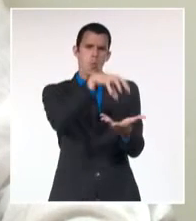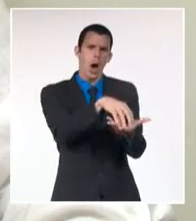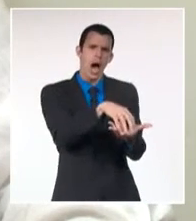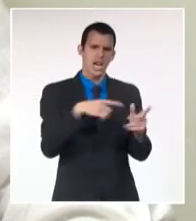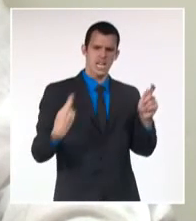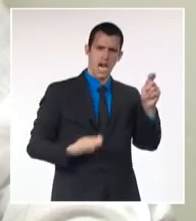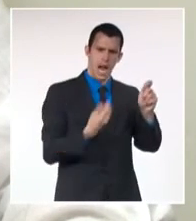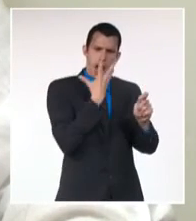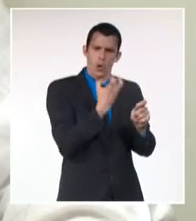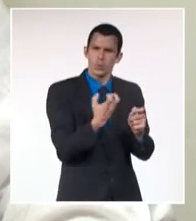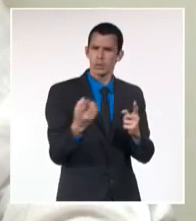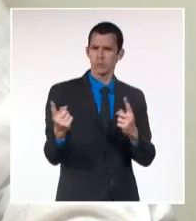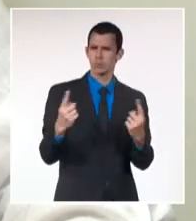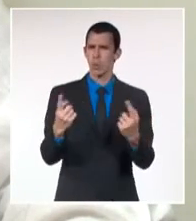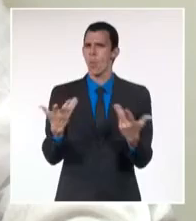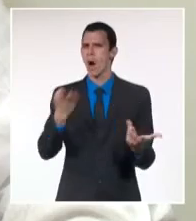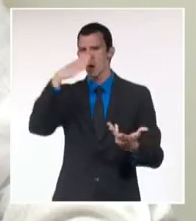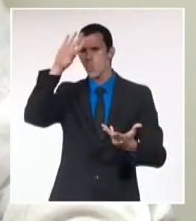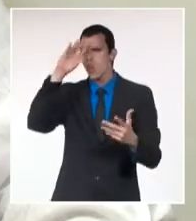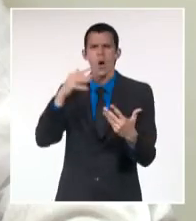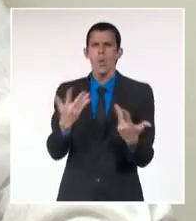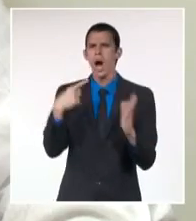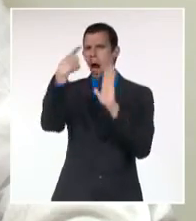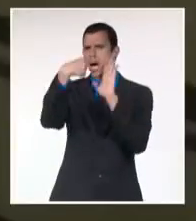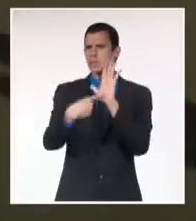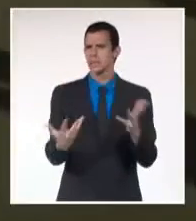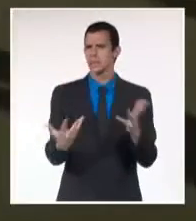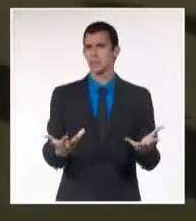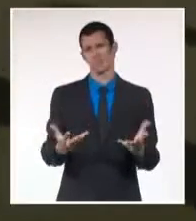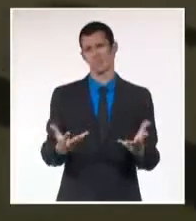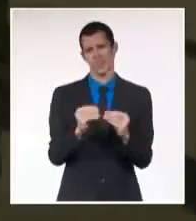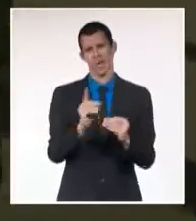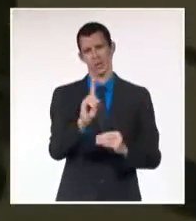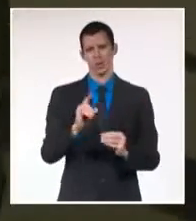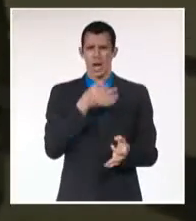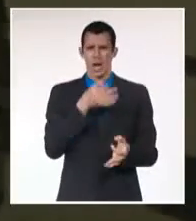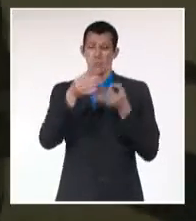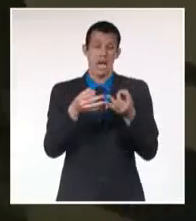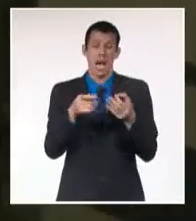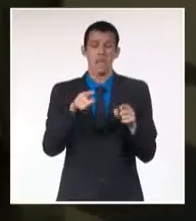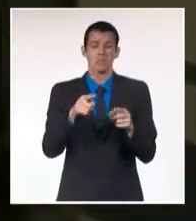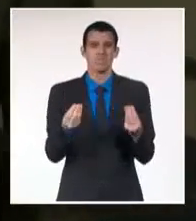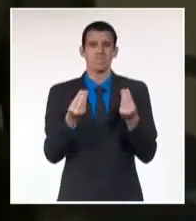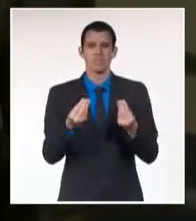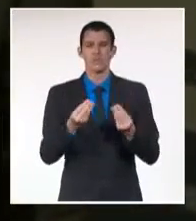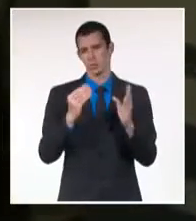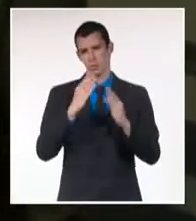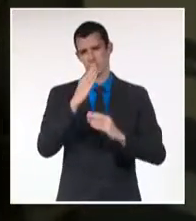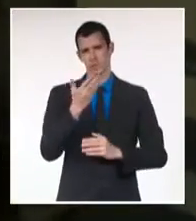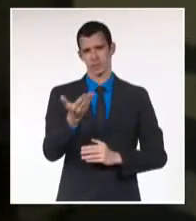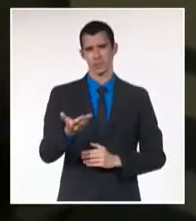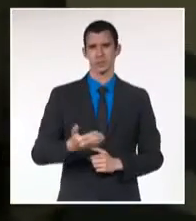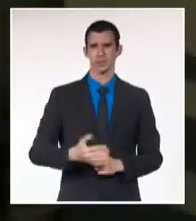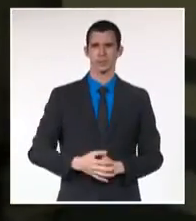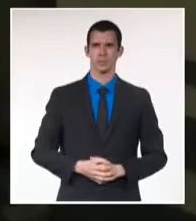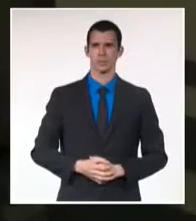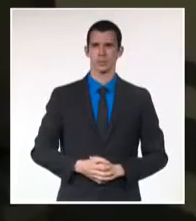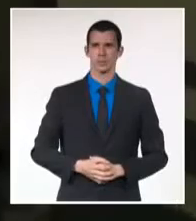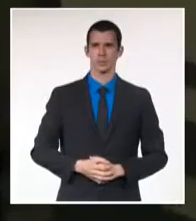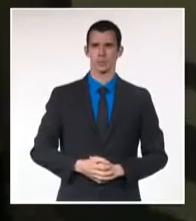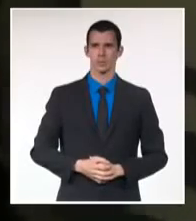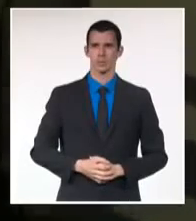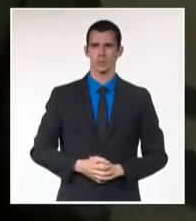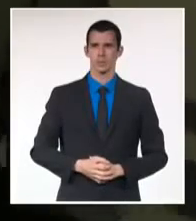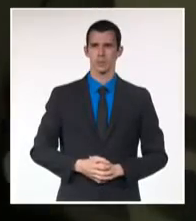muy marcada con el clamor internacional en ese sentido. Sin dudas, la administración de Joe Biden mantuvo a Cuba como